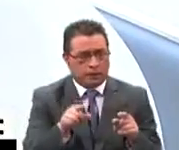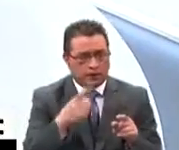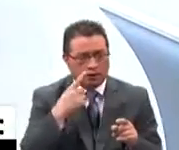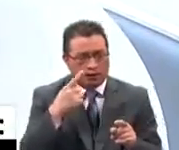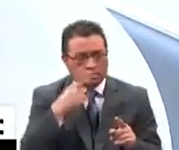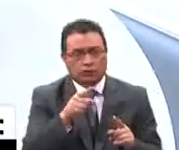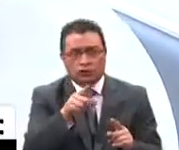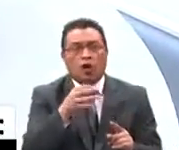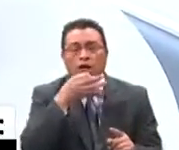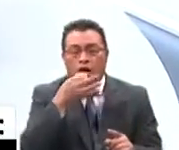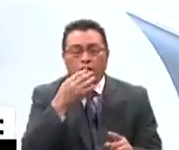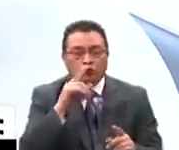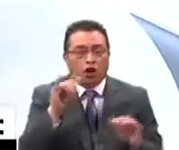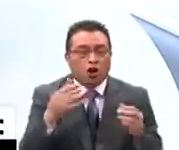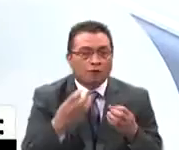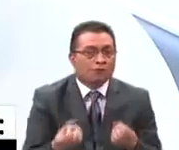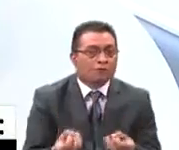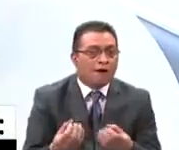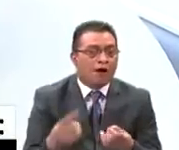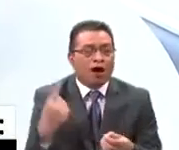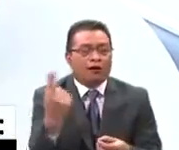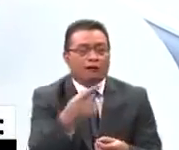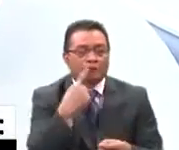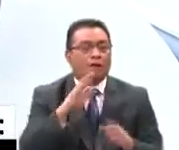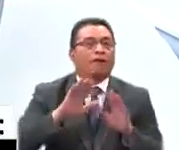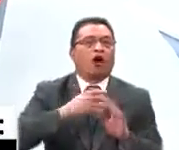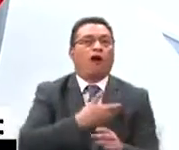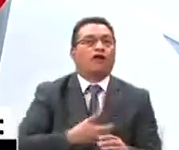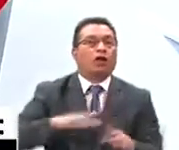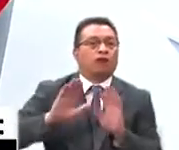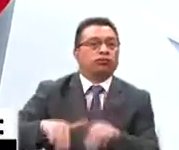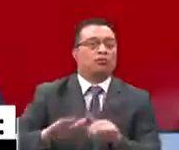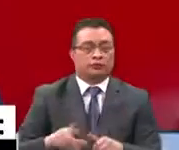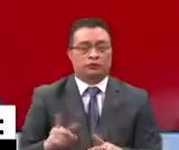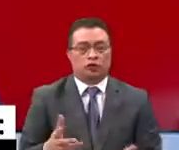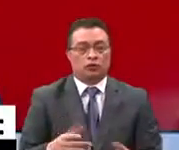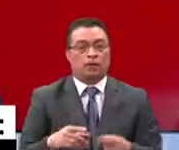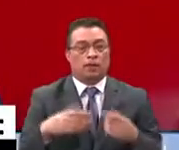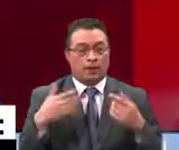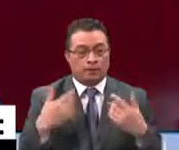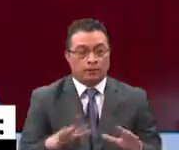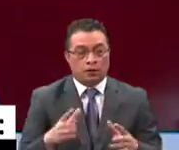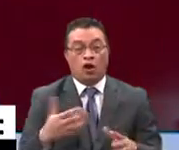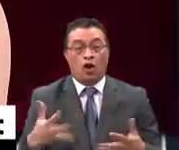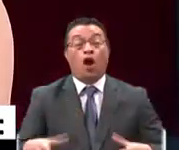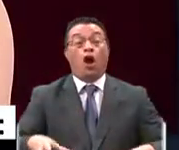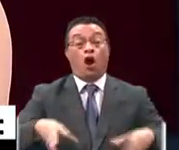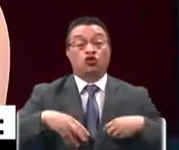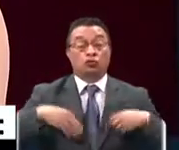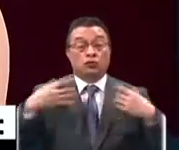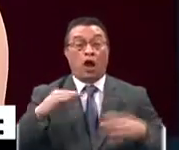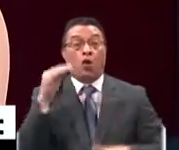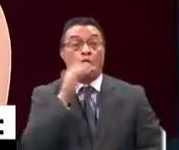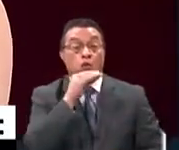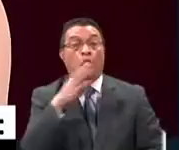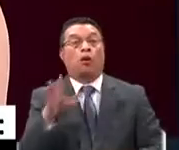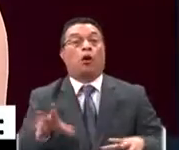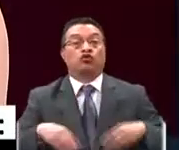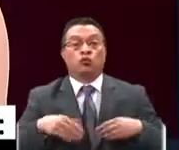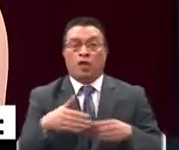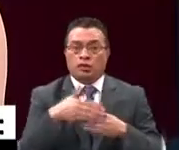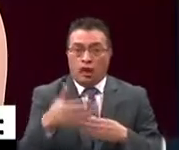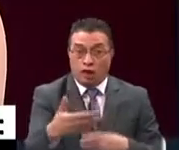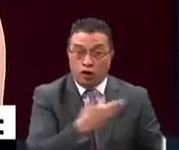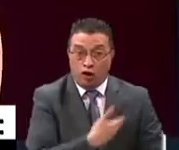esa percepción que se ha querido instalar a nivel nacional. Asumieron una vez ya decretada la emergencia. Pero no, claro, pero eso no